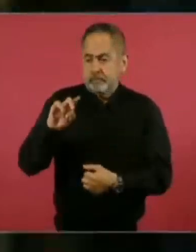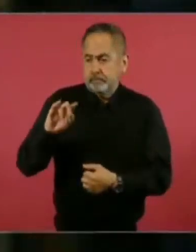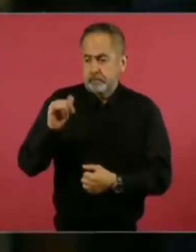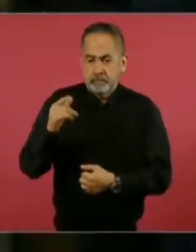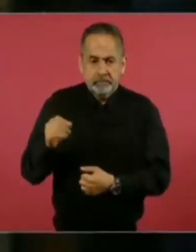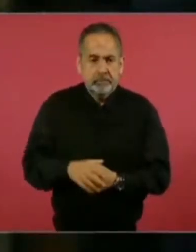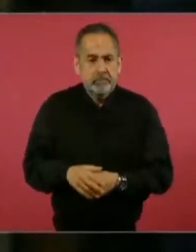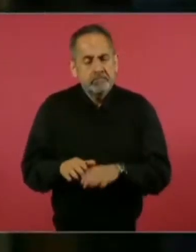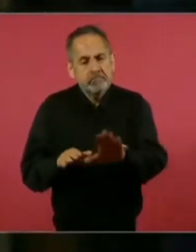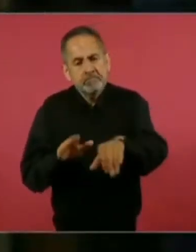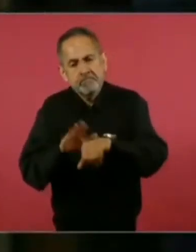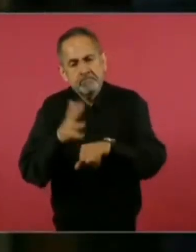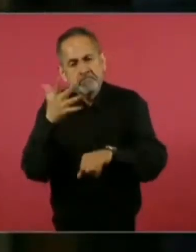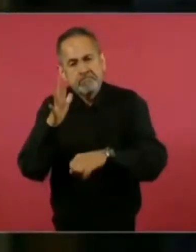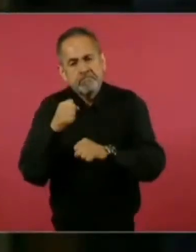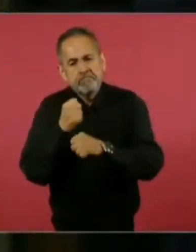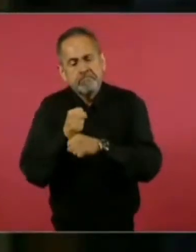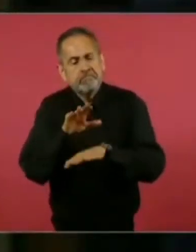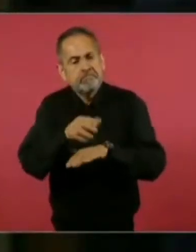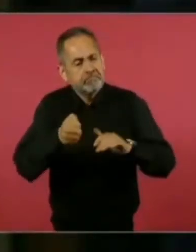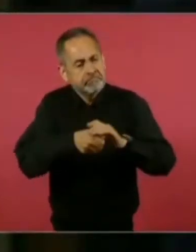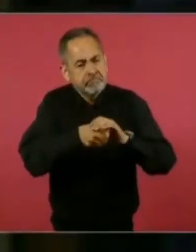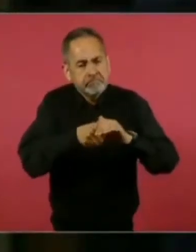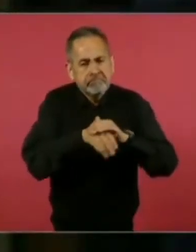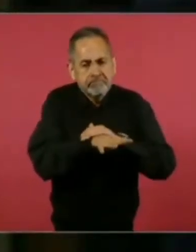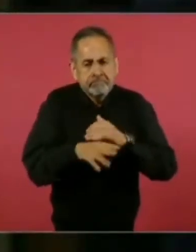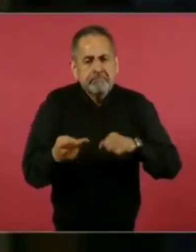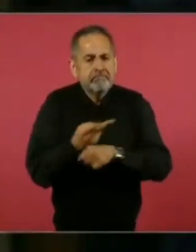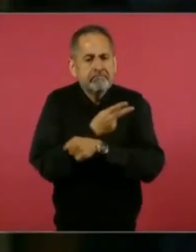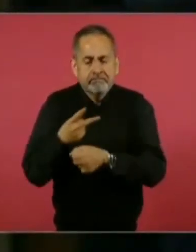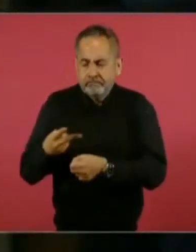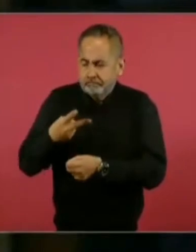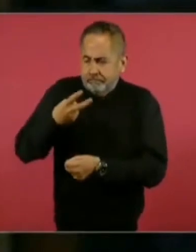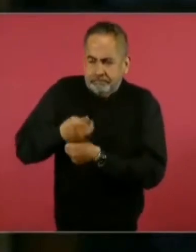años del caso Ayotzinapa, preguntarle sobre este segundo y último